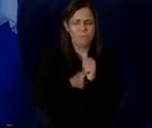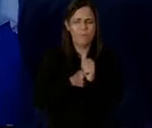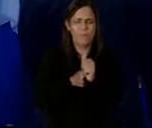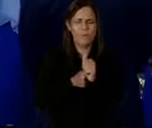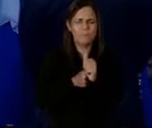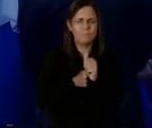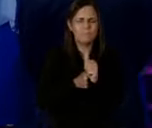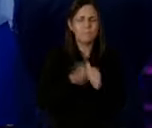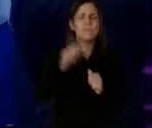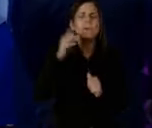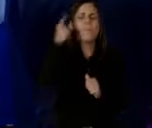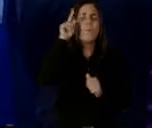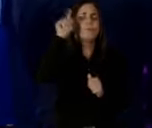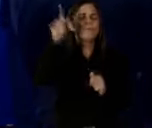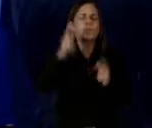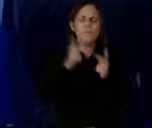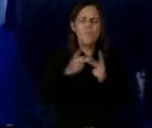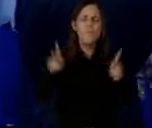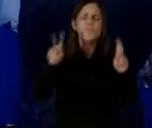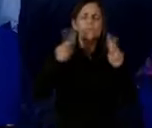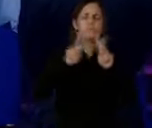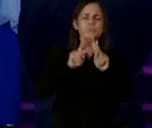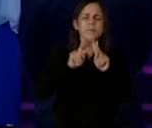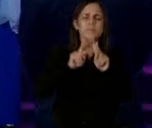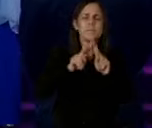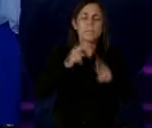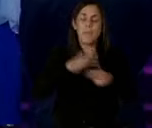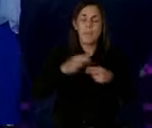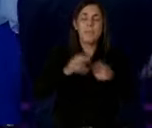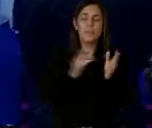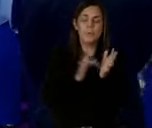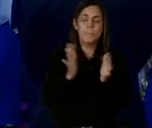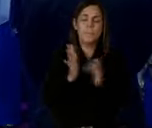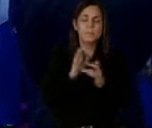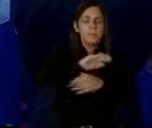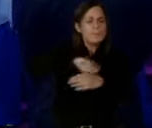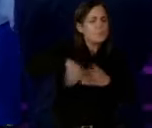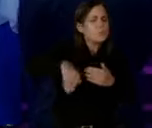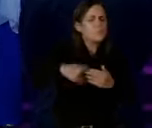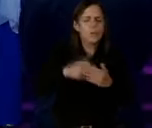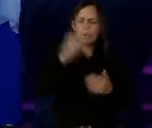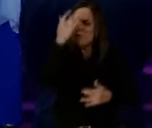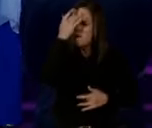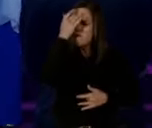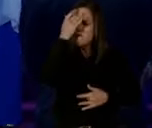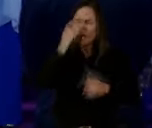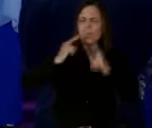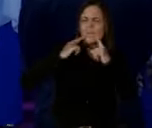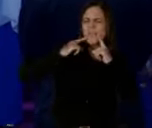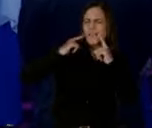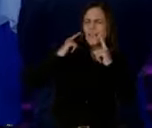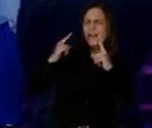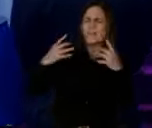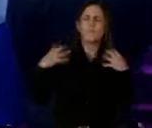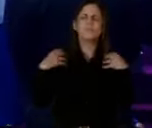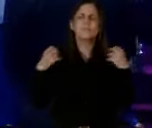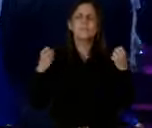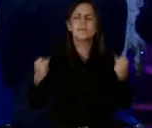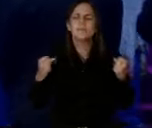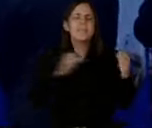en el nombre de Jesús. Todo el que esté enfermo, declaramos sanidad sobre él, Señor. Señor, por las llagas de